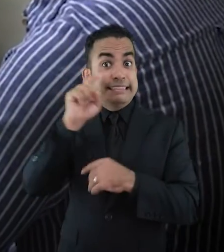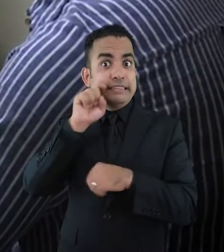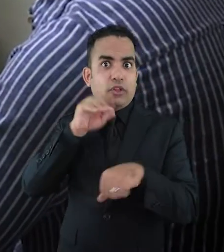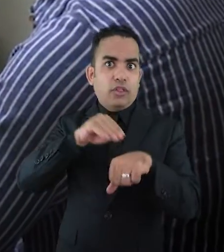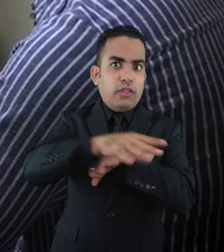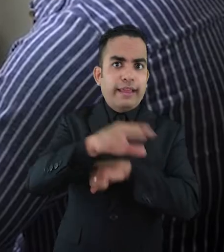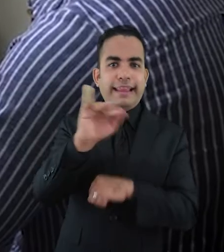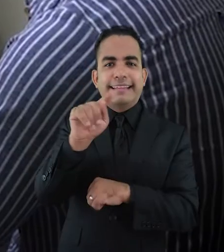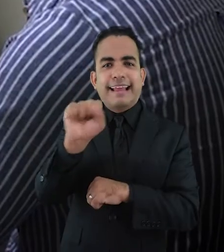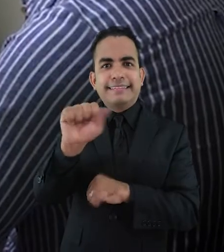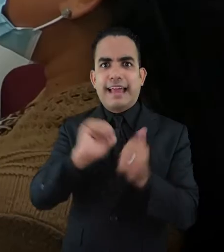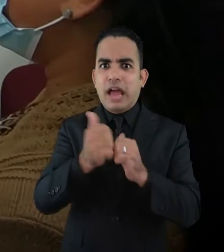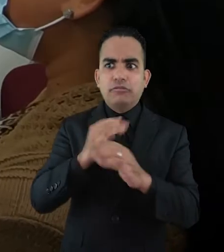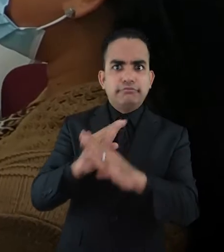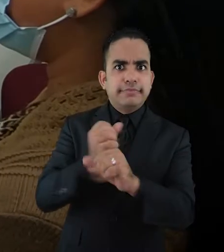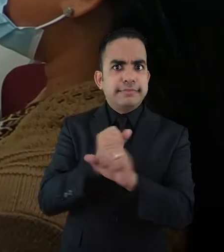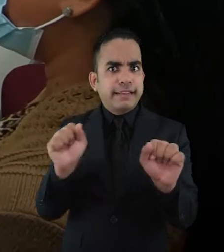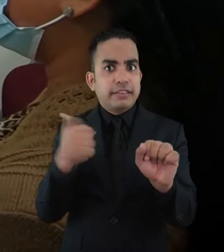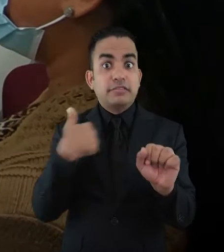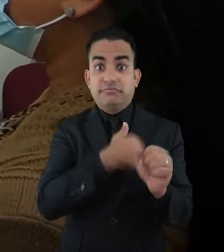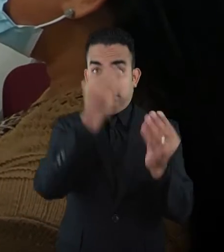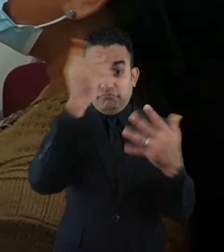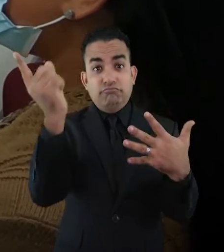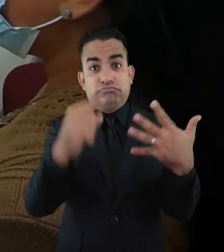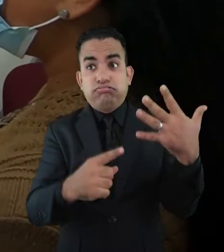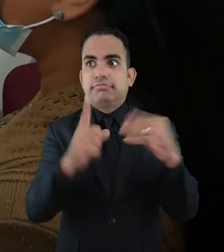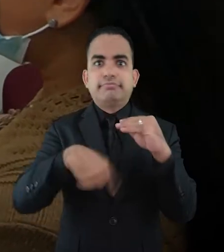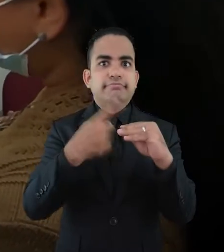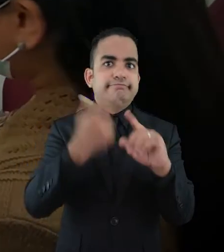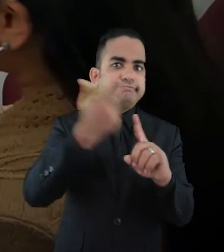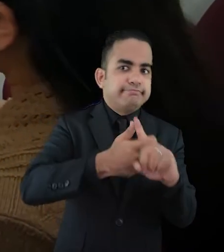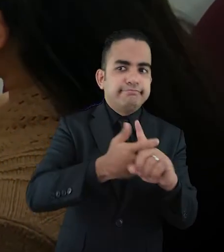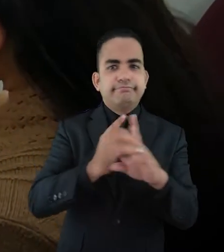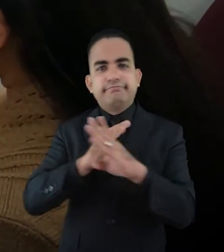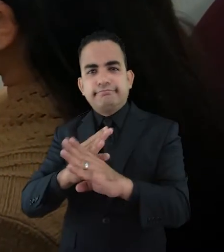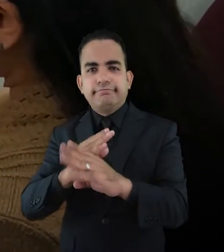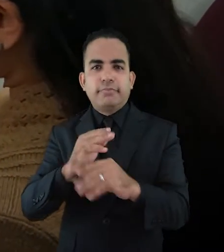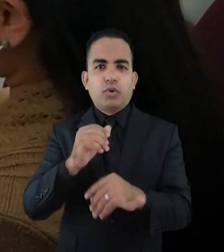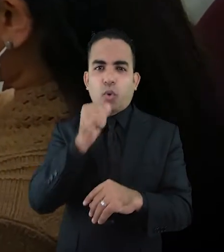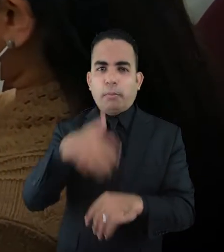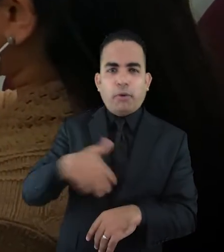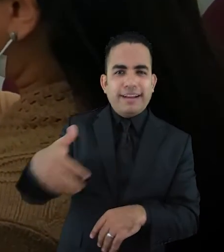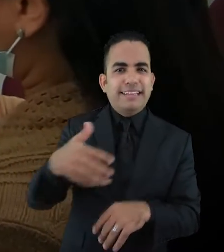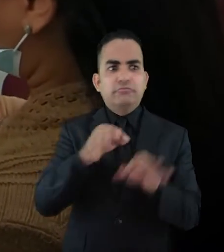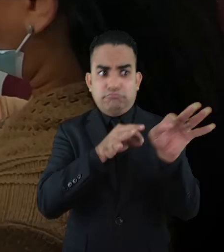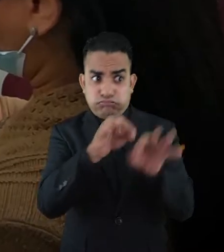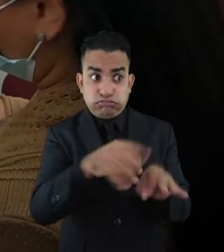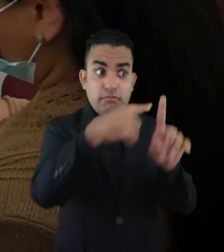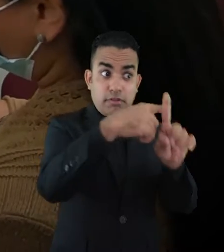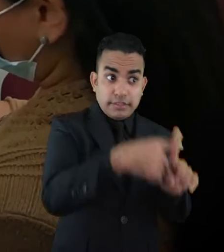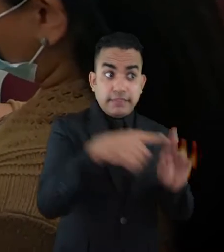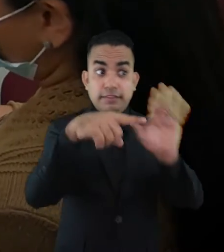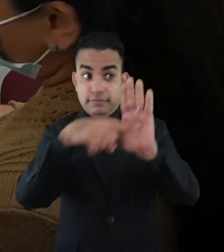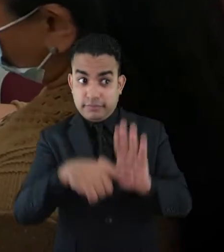transmisión sexual y violencia. Brindamos información y promoción de los métodos anticonceptivos. Te explicamos sobre